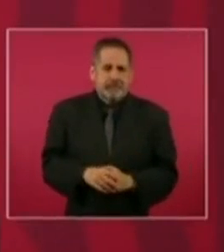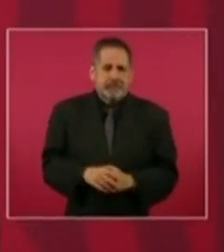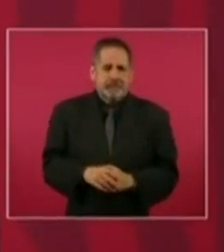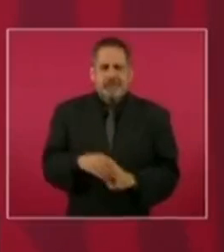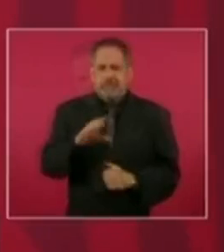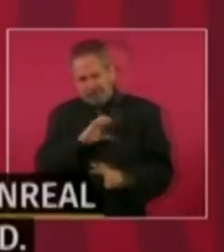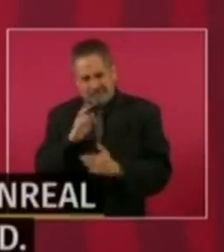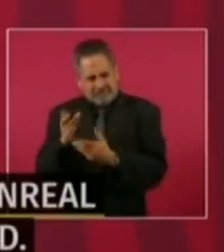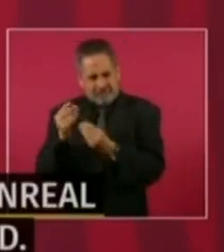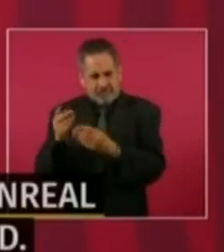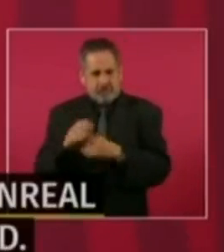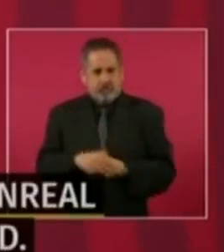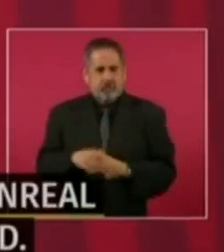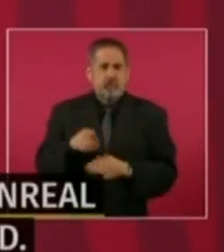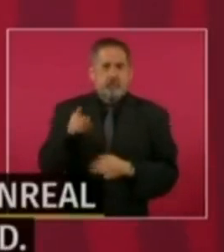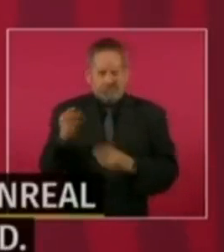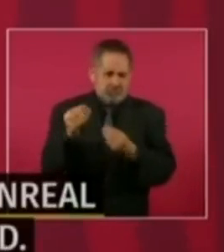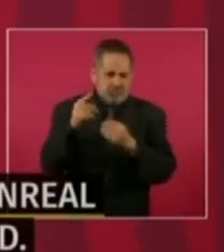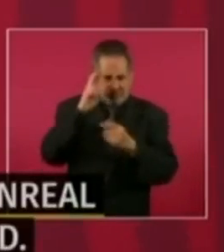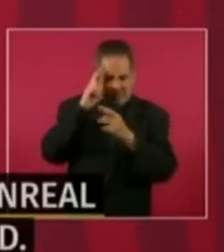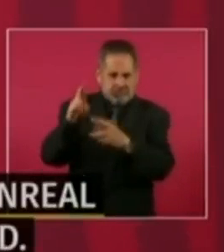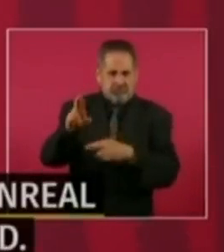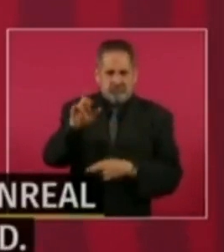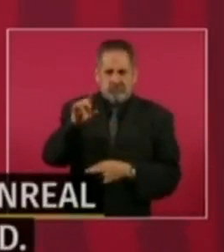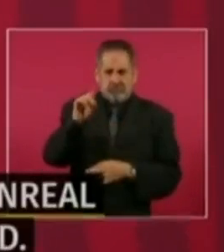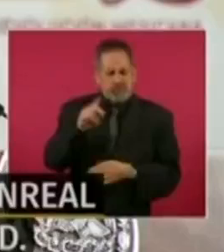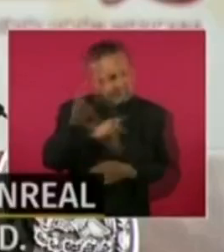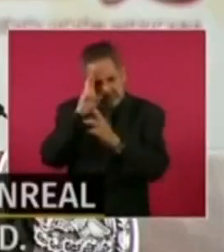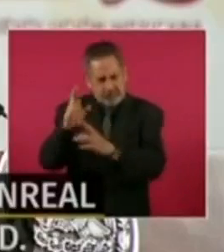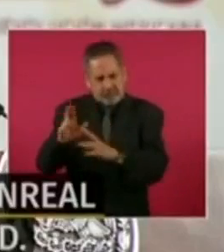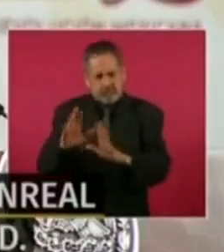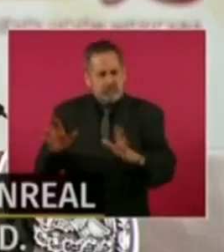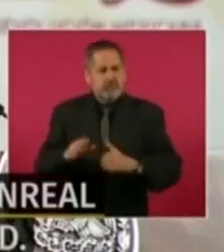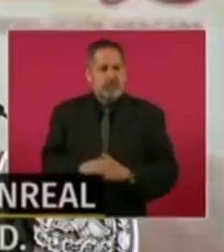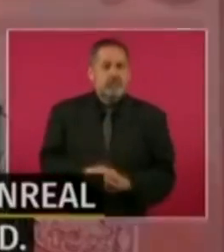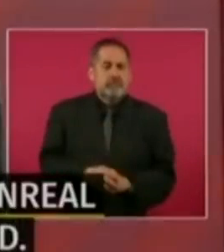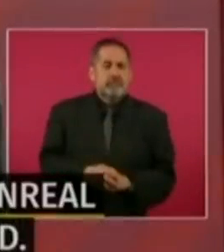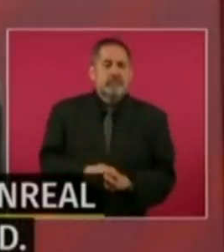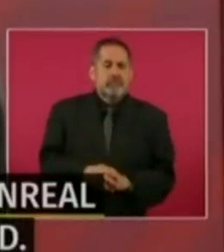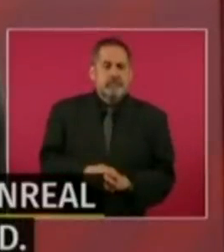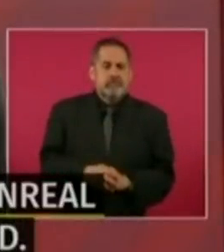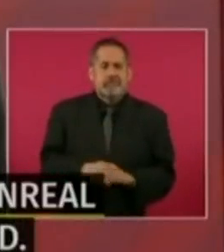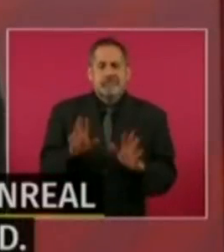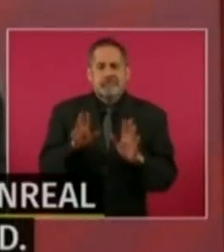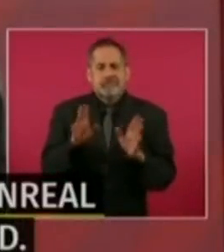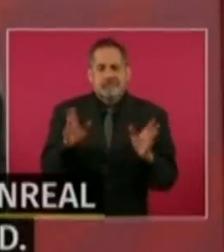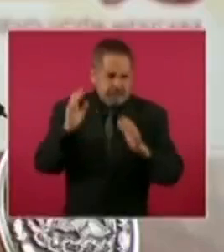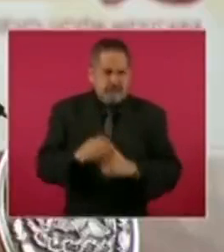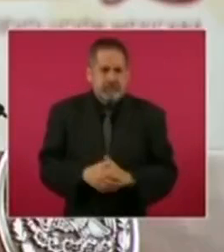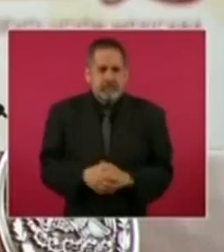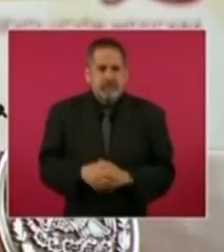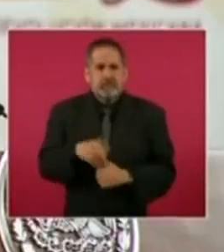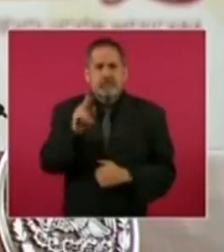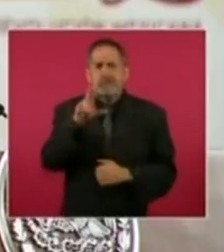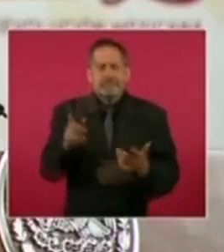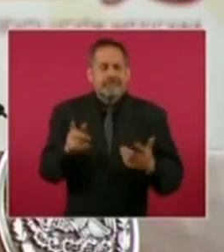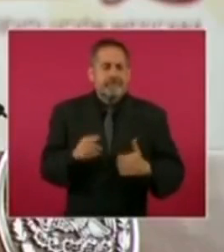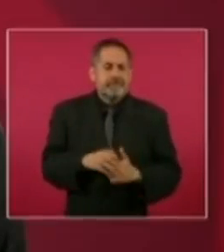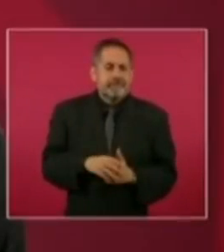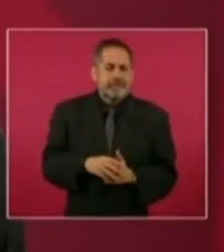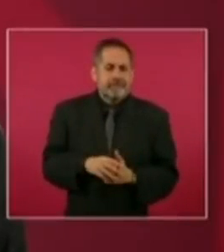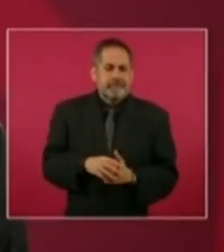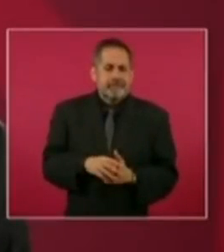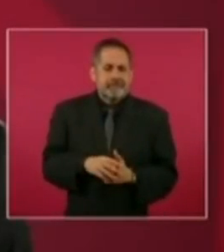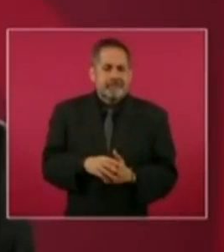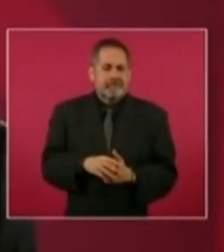Quiero mucho a Laida, respeto mucho a Ricardo Monreal y hay que buscar la unidad, pero no caer